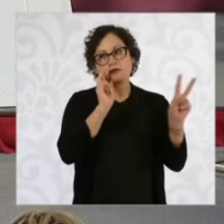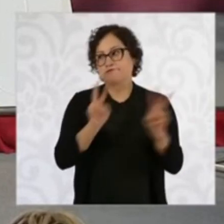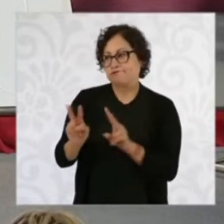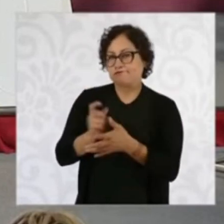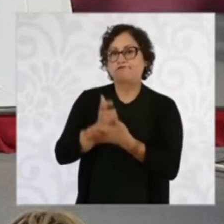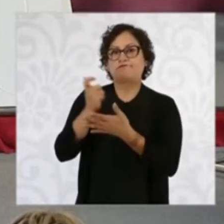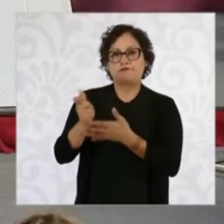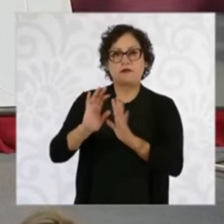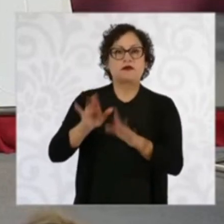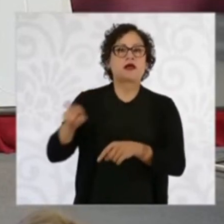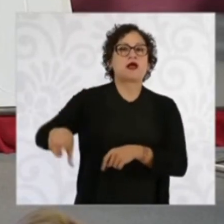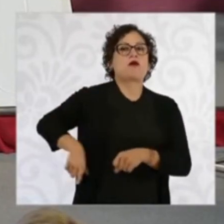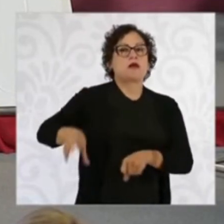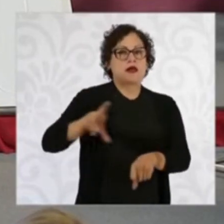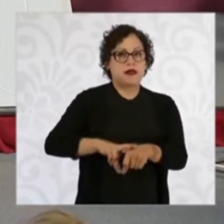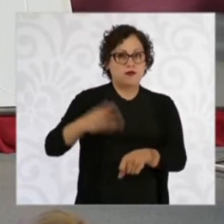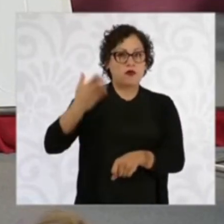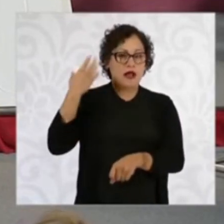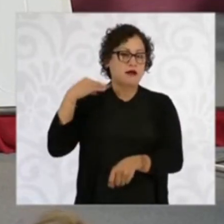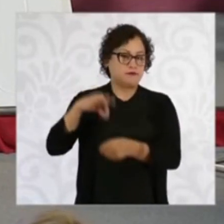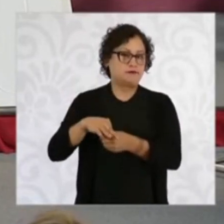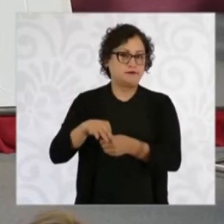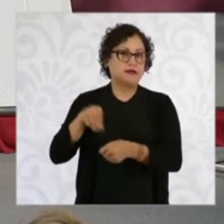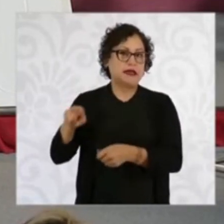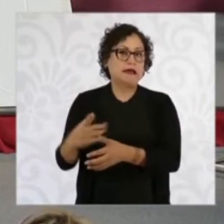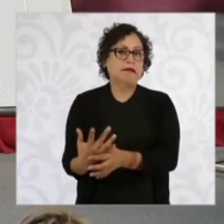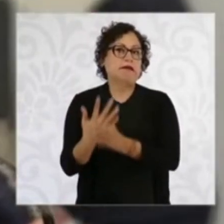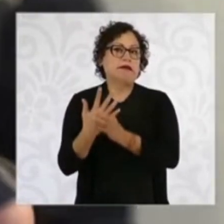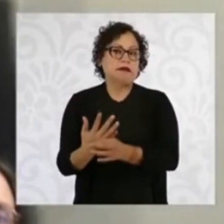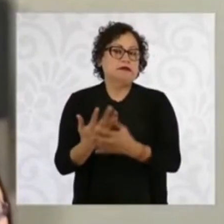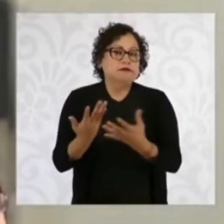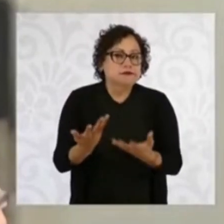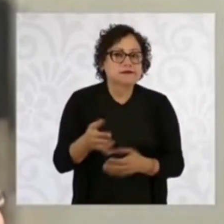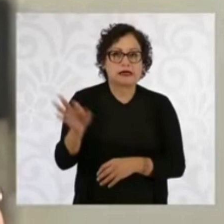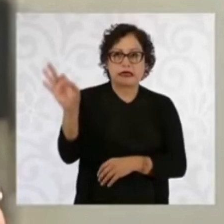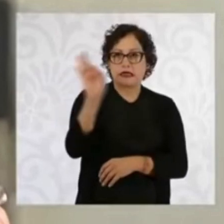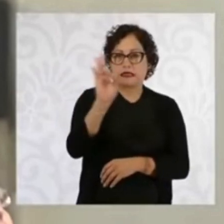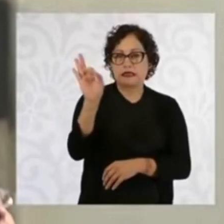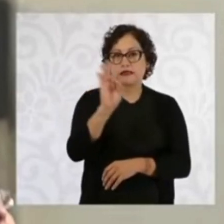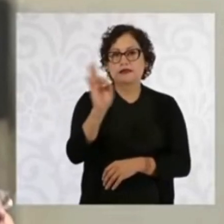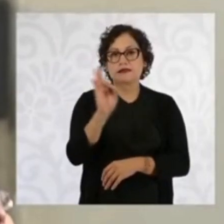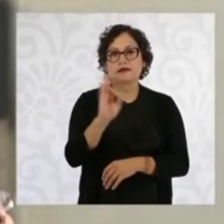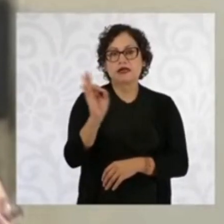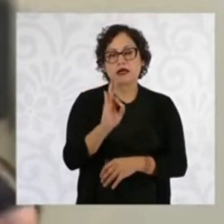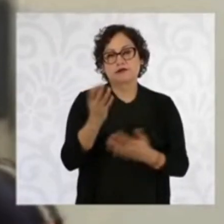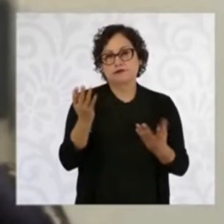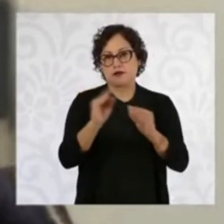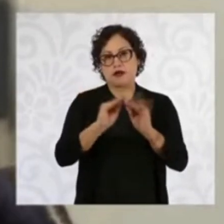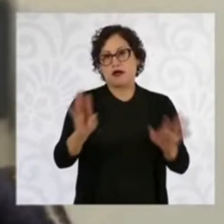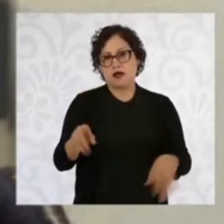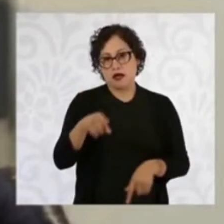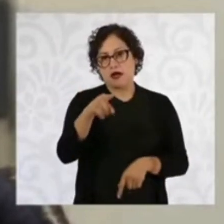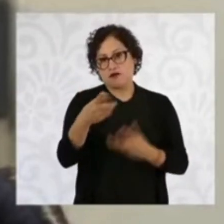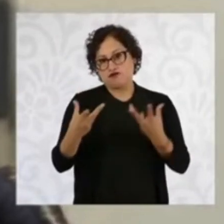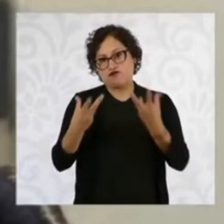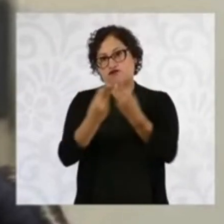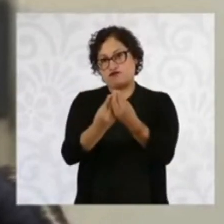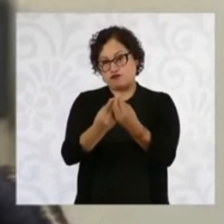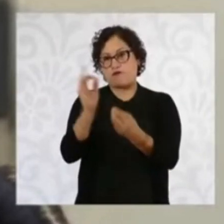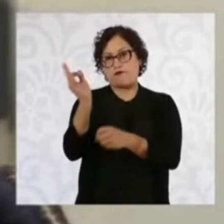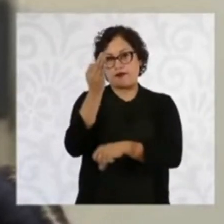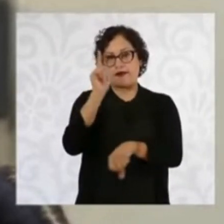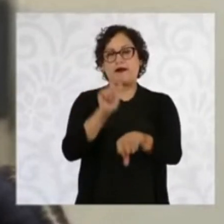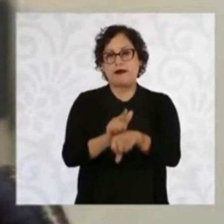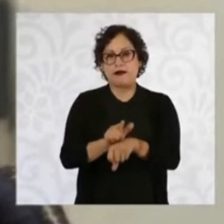gobernador electo Eduardo Ramírez había planteado recientemente la posibilidad de que pues a través por supuesto del trabajo en colaboración con la